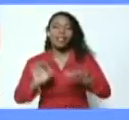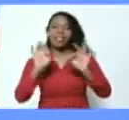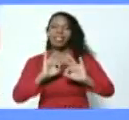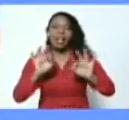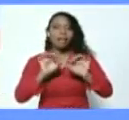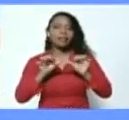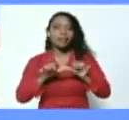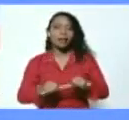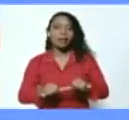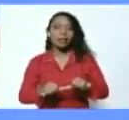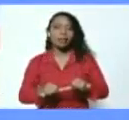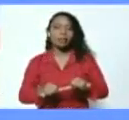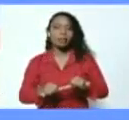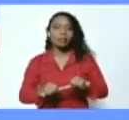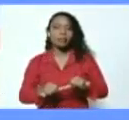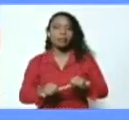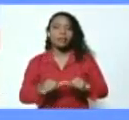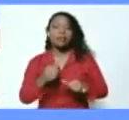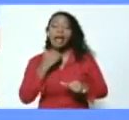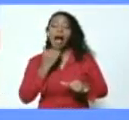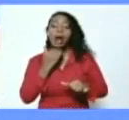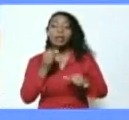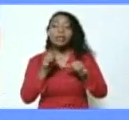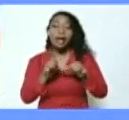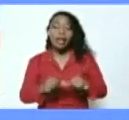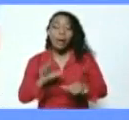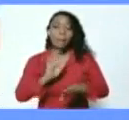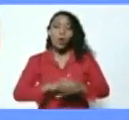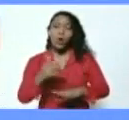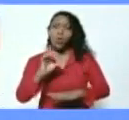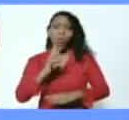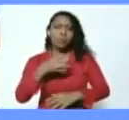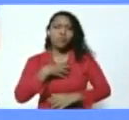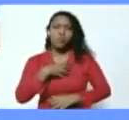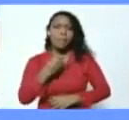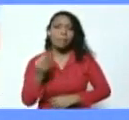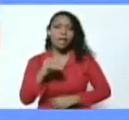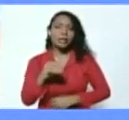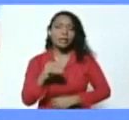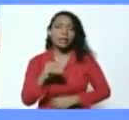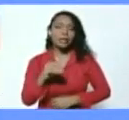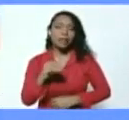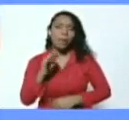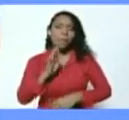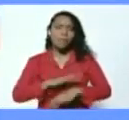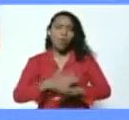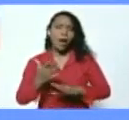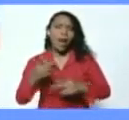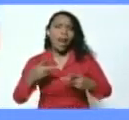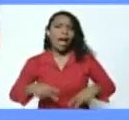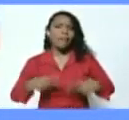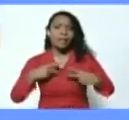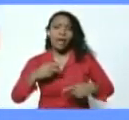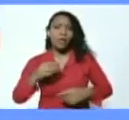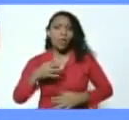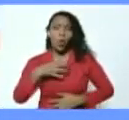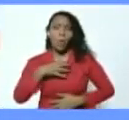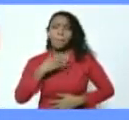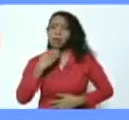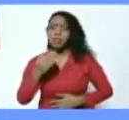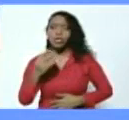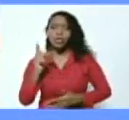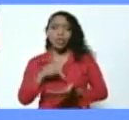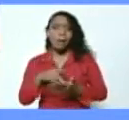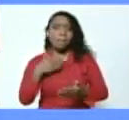queda. Si alguien se queda porque no puede más, porque la vida no le permite llegar,